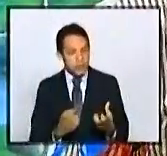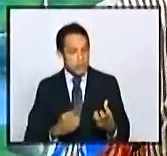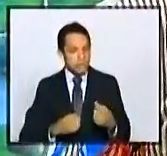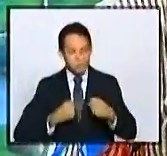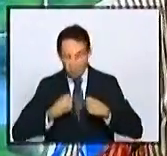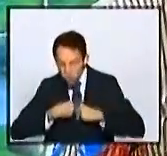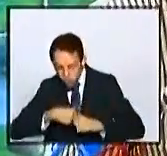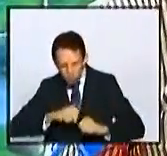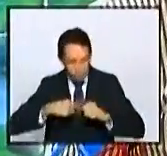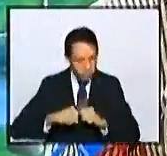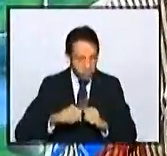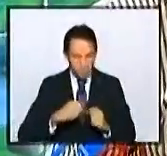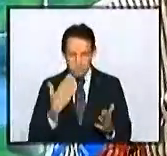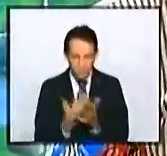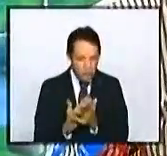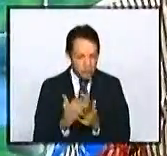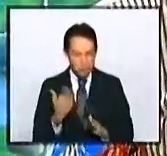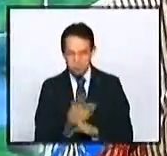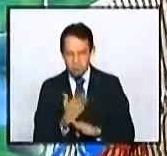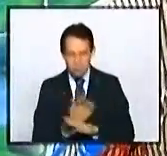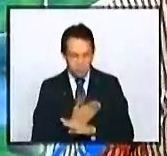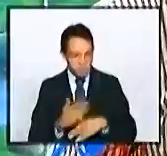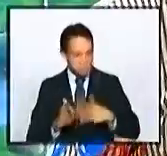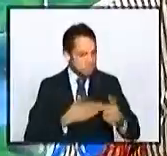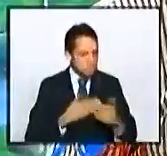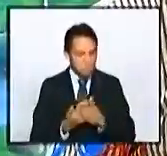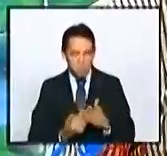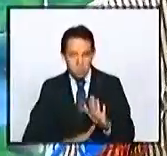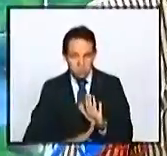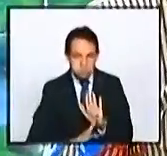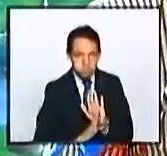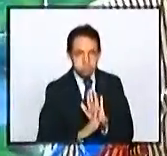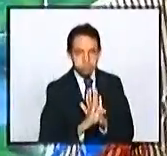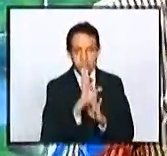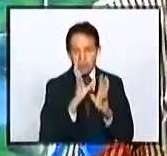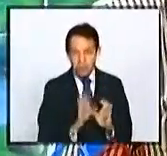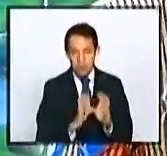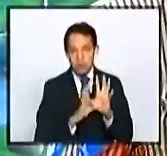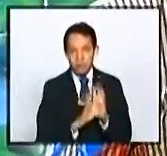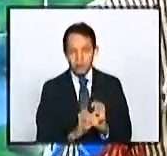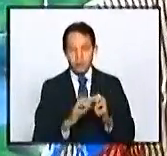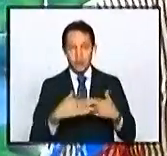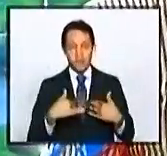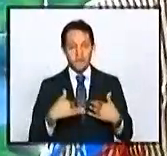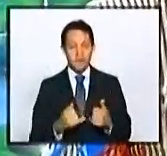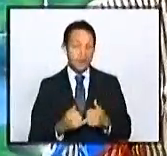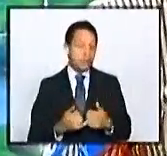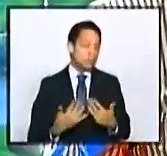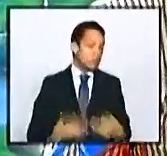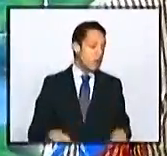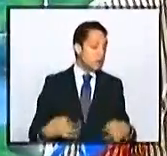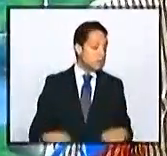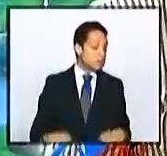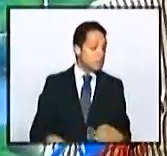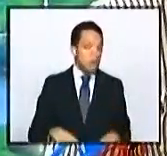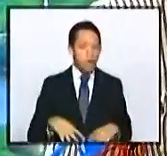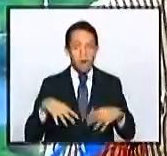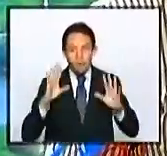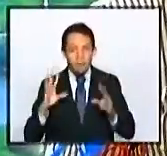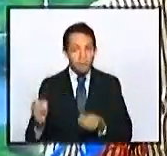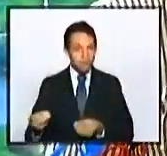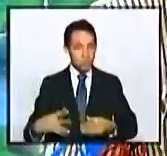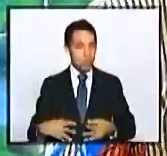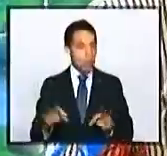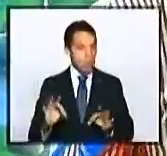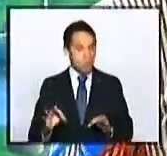de ser cada día mejor y no conformarnos con un bienestar simplemente en la línea media, es con un bienestar superior, no ligado